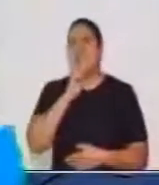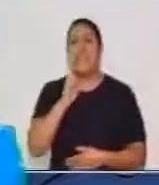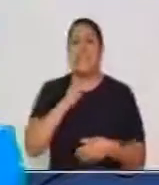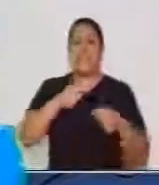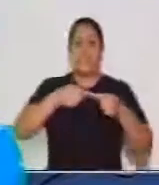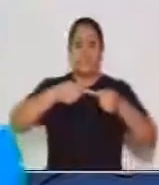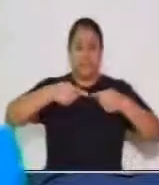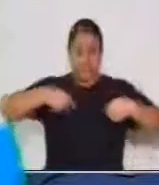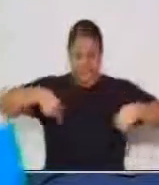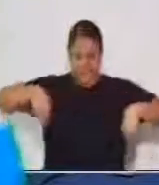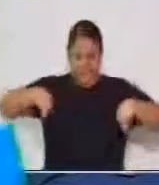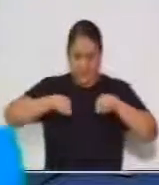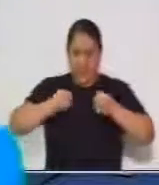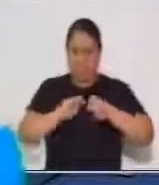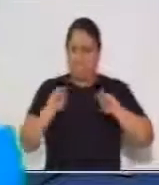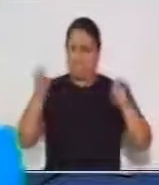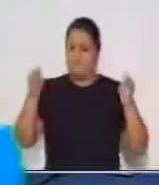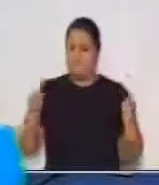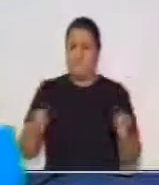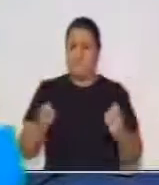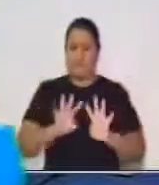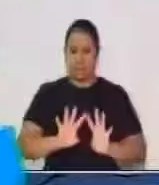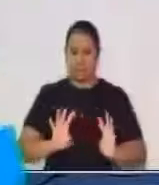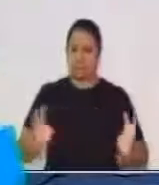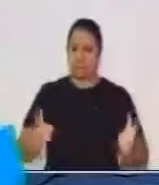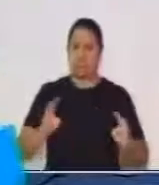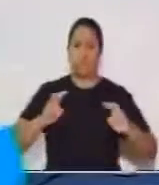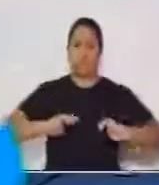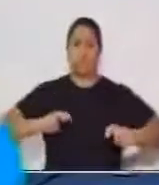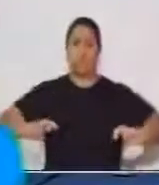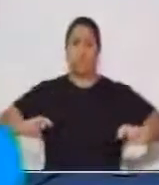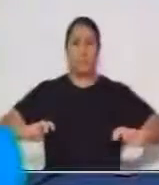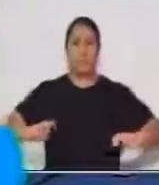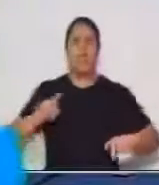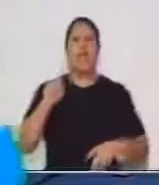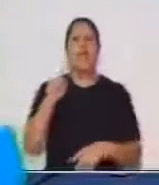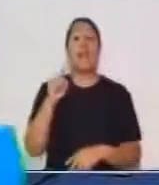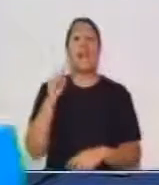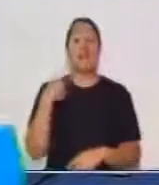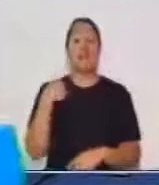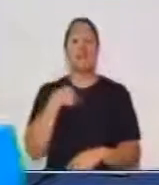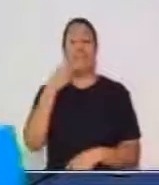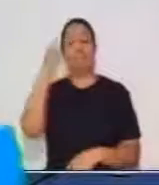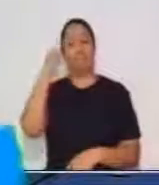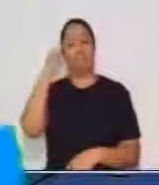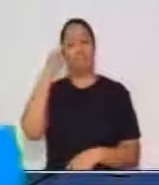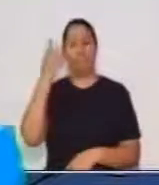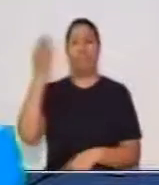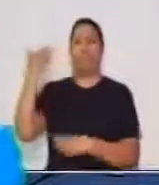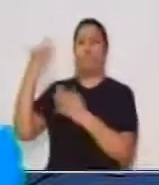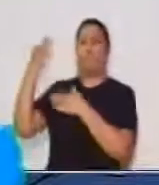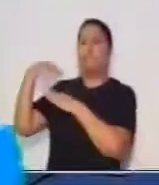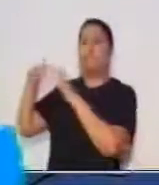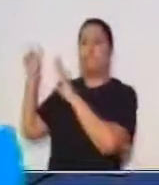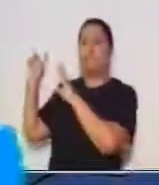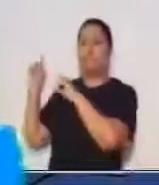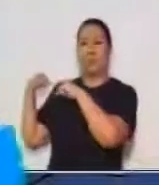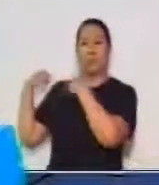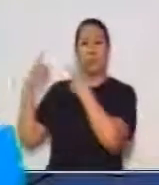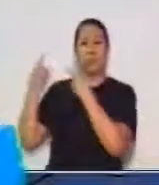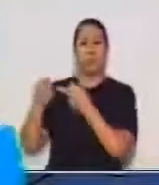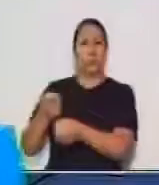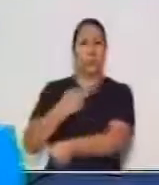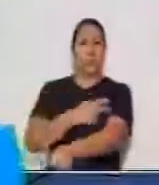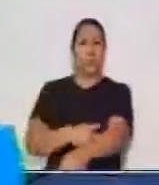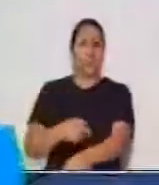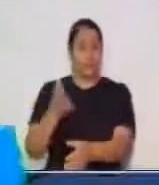¿sí? Y para esto pues tenemos que recordar un poquito de historia, pues se debe a que en la antigüedad